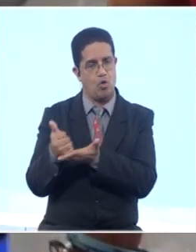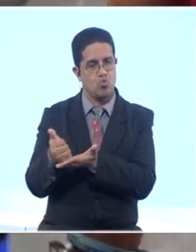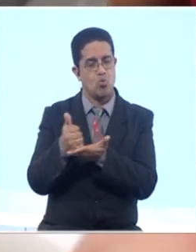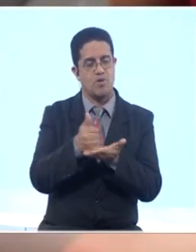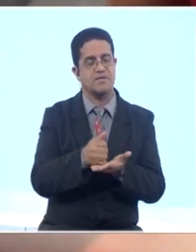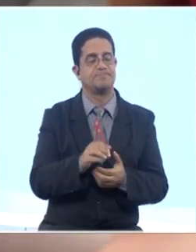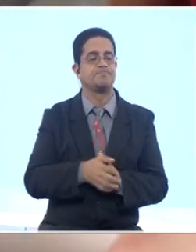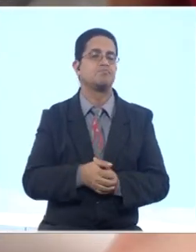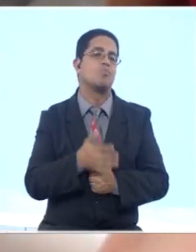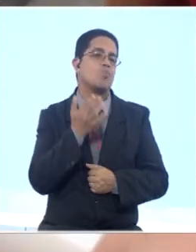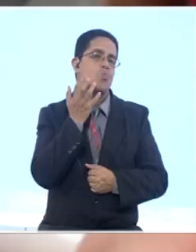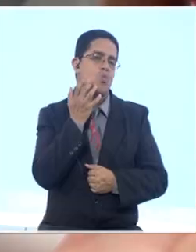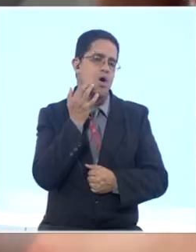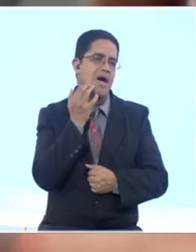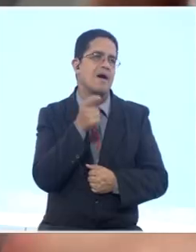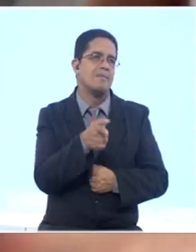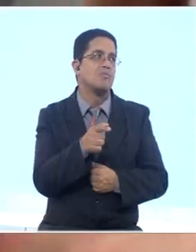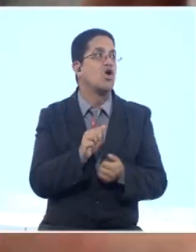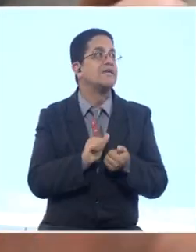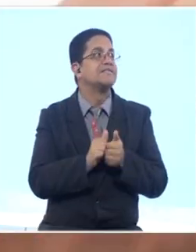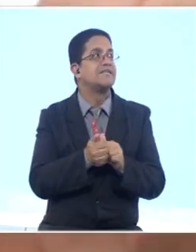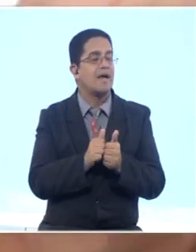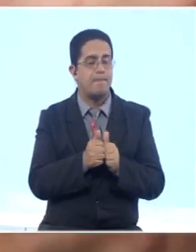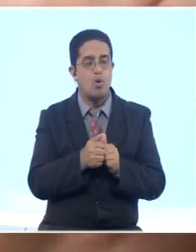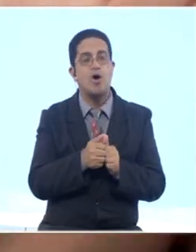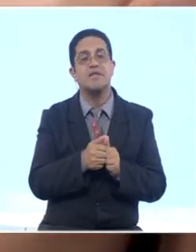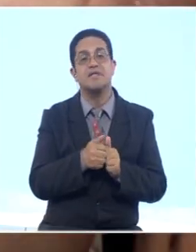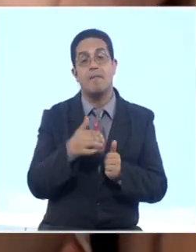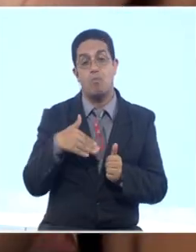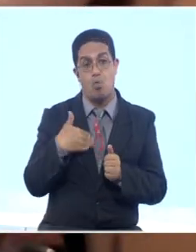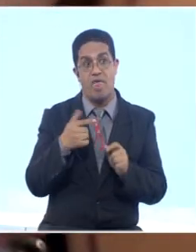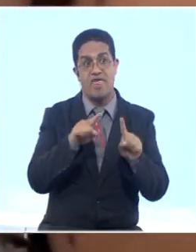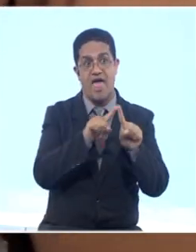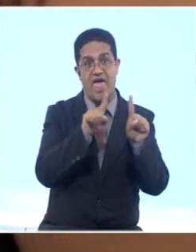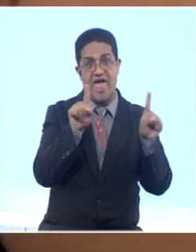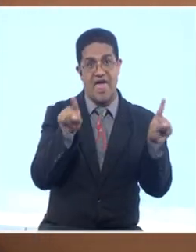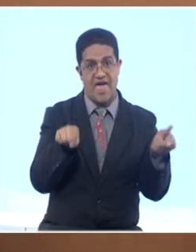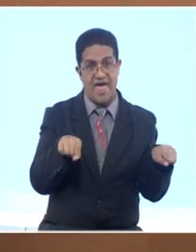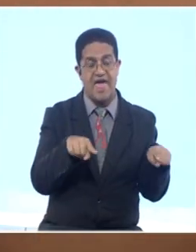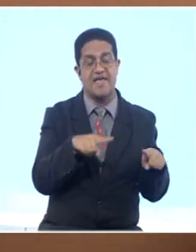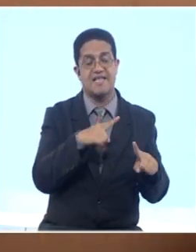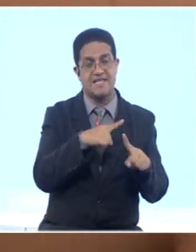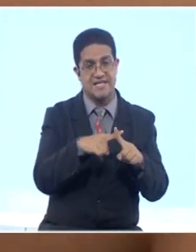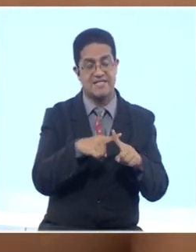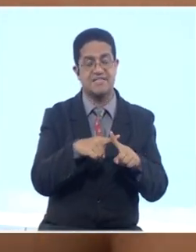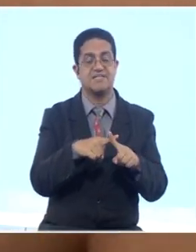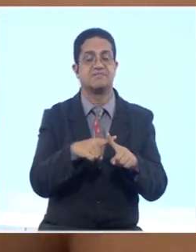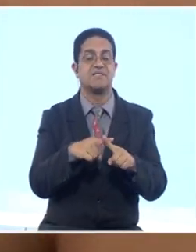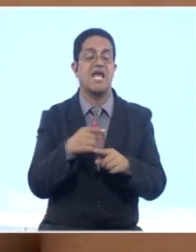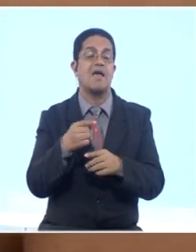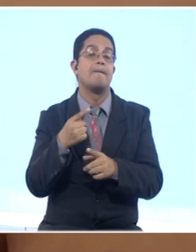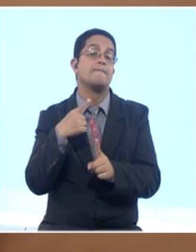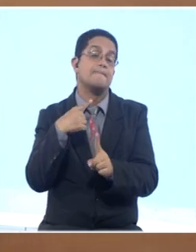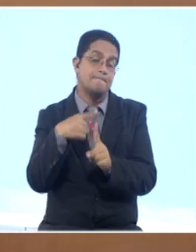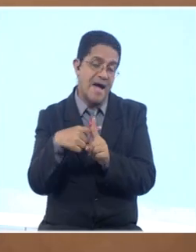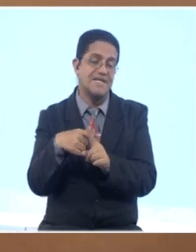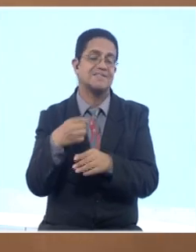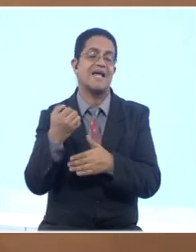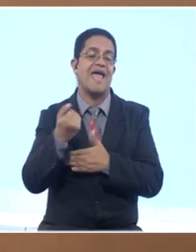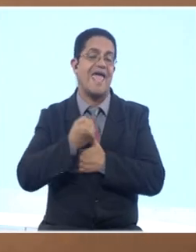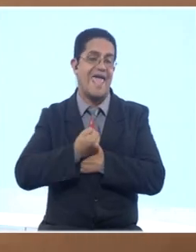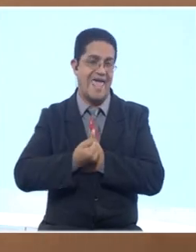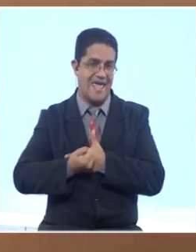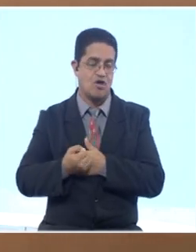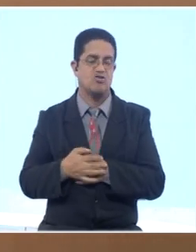Por ejemplo, en una lesión deportiva podría estar una rayos X involucrada, Claro. un eco también y una tomografía o resonancia,